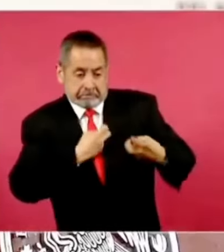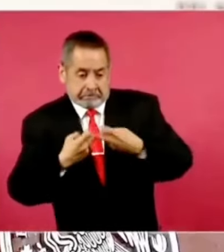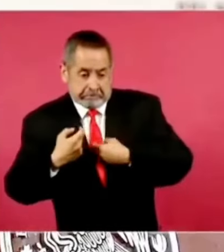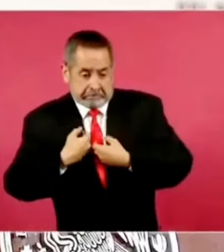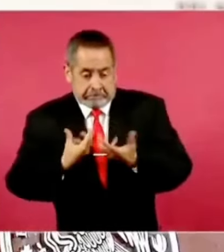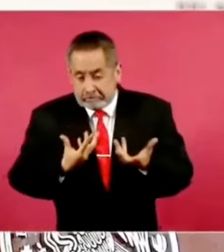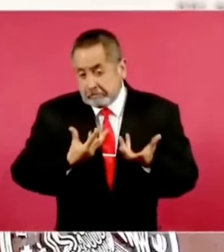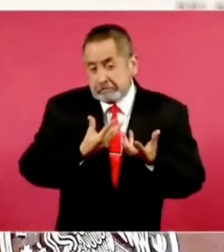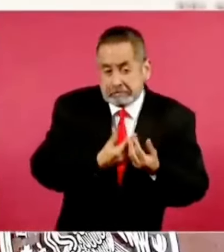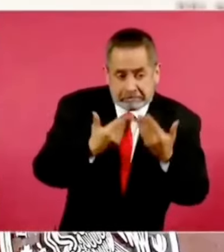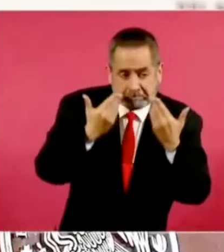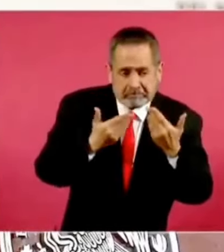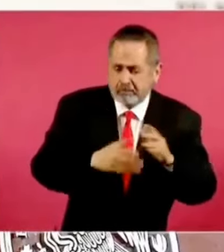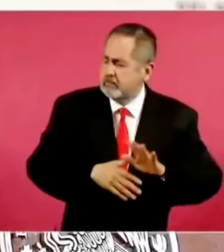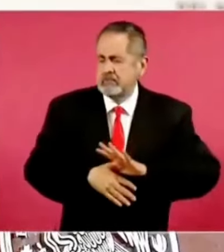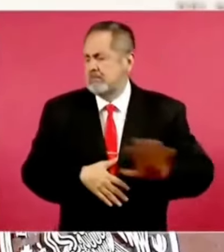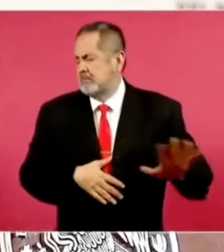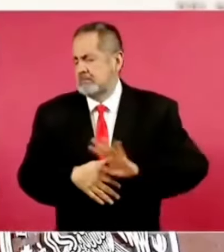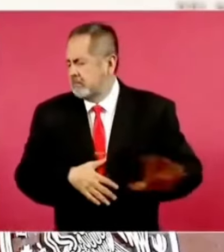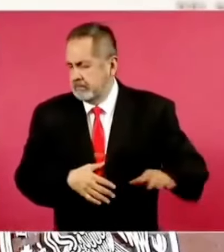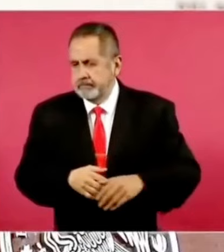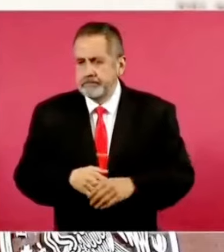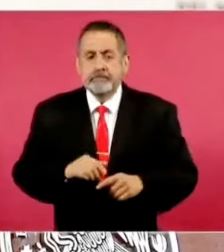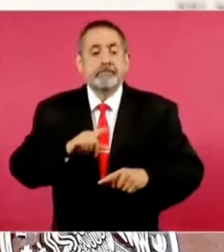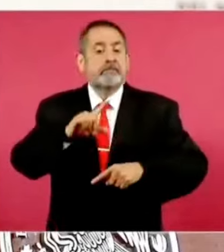Entonces, me habló el presidente